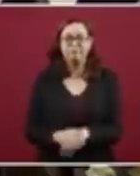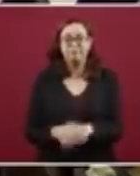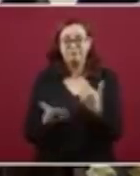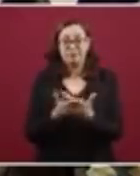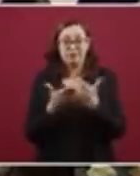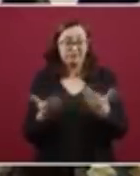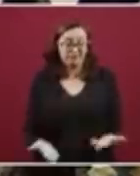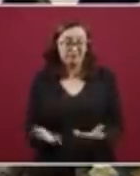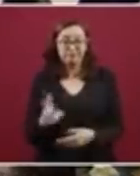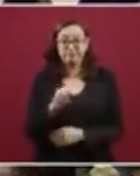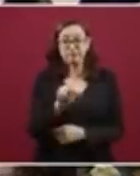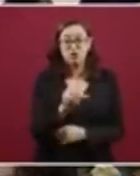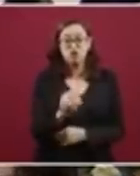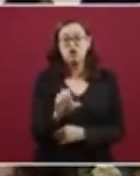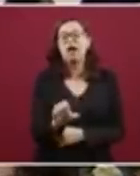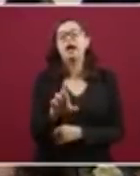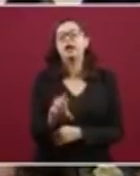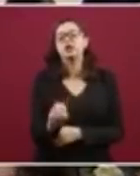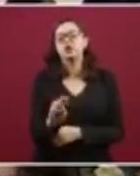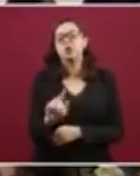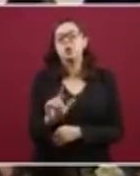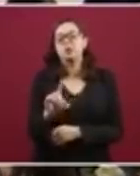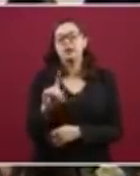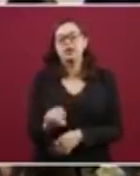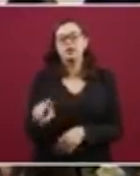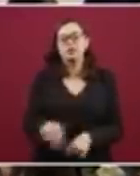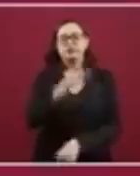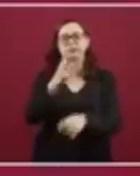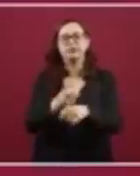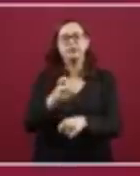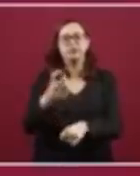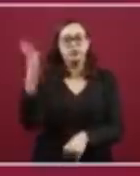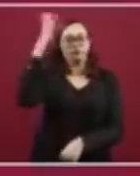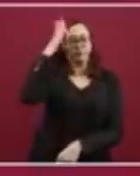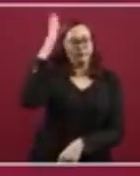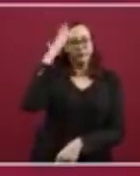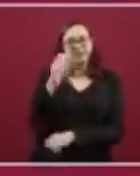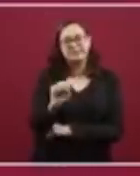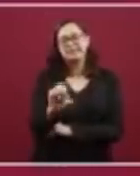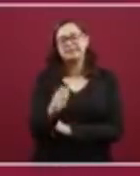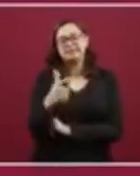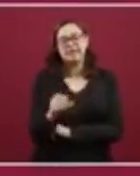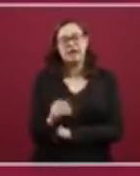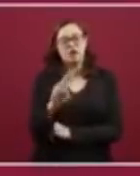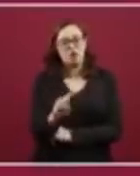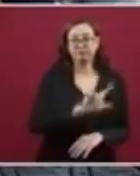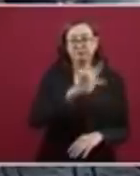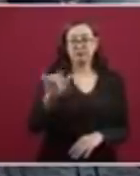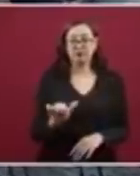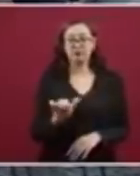El presidente Andrés Manuel López Obrador anunció que en breve iniciarán los trabajos para rescatar los cuerpos de los 65 mineros que